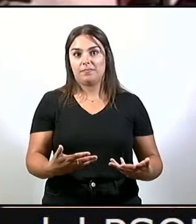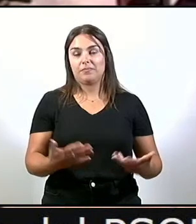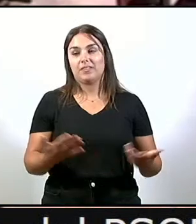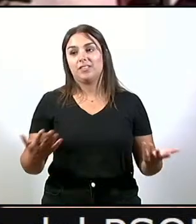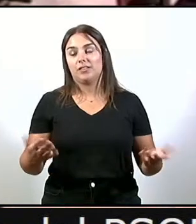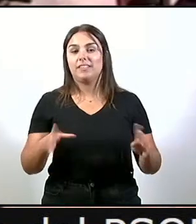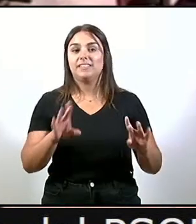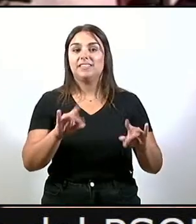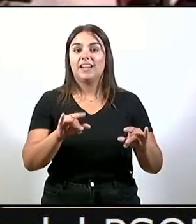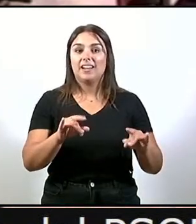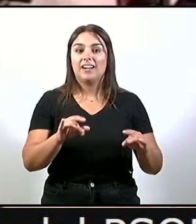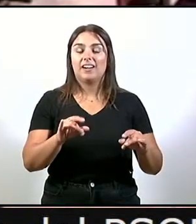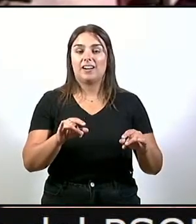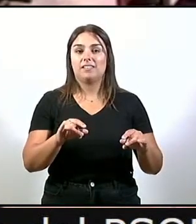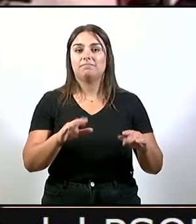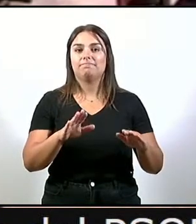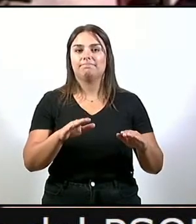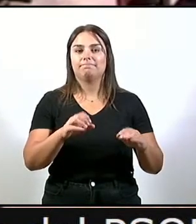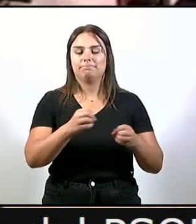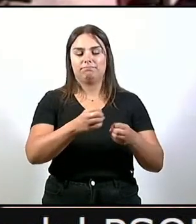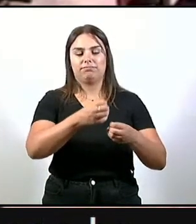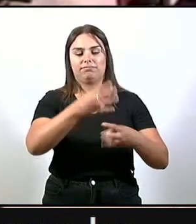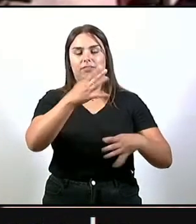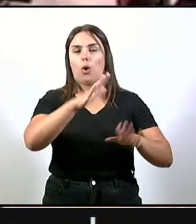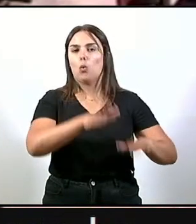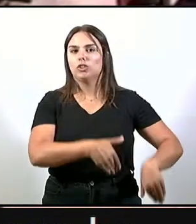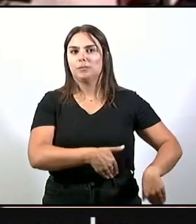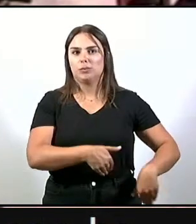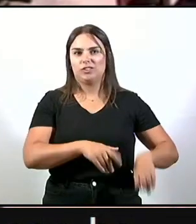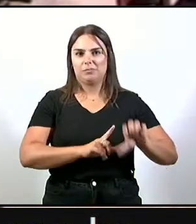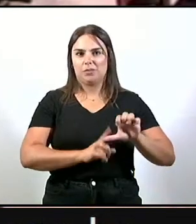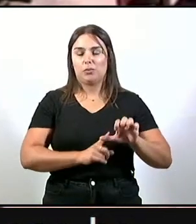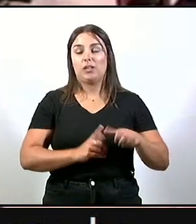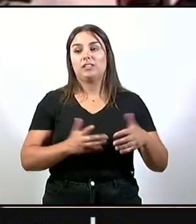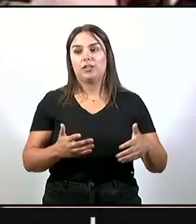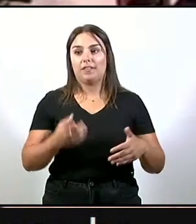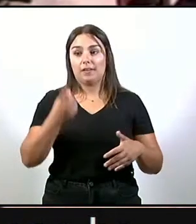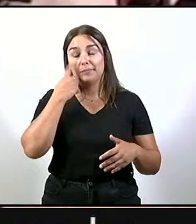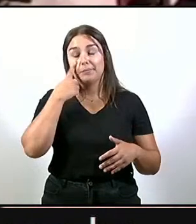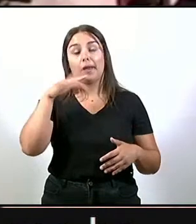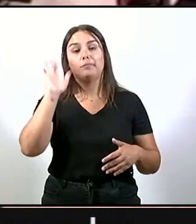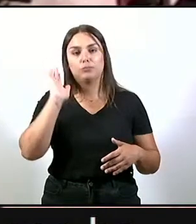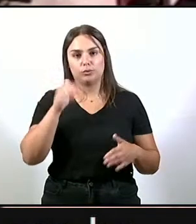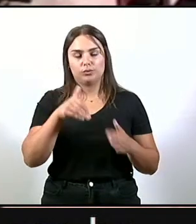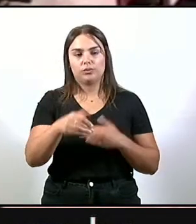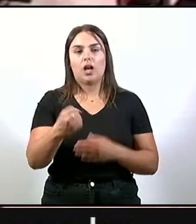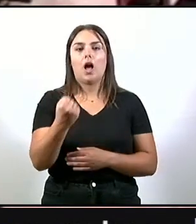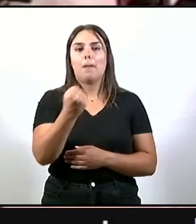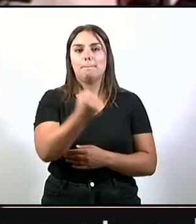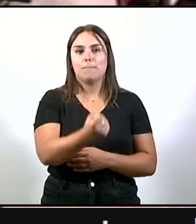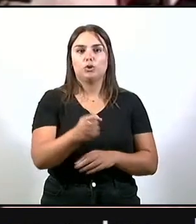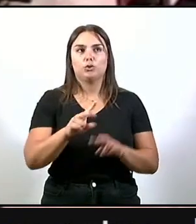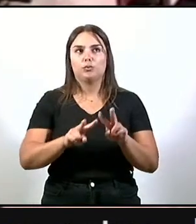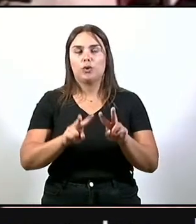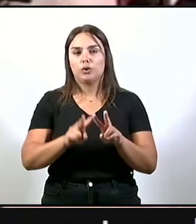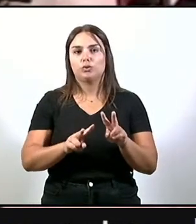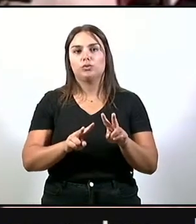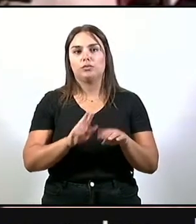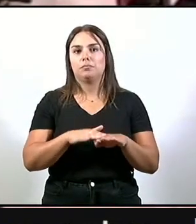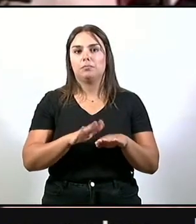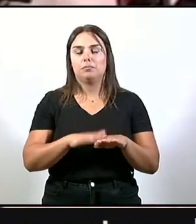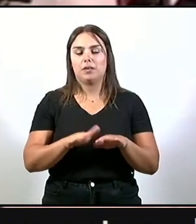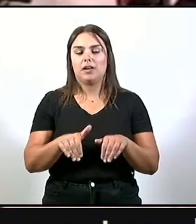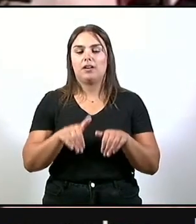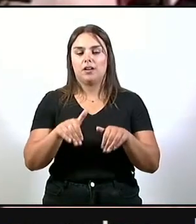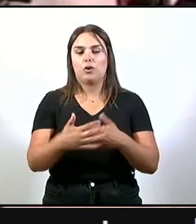esta tierra a ocupar los últimos puestos de cualquier ranking y que ya se presentará si cuenta con los apoyos de Vox. Se presentará para ganar, pero